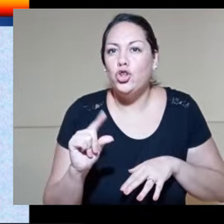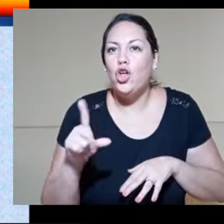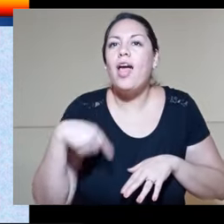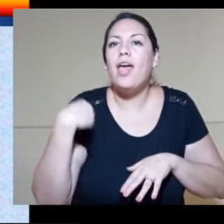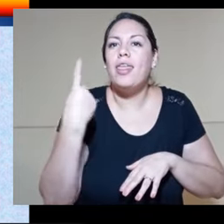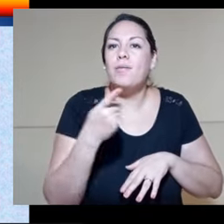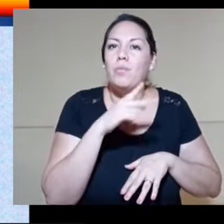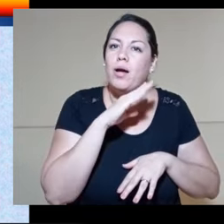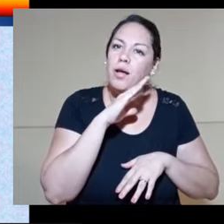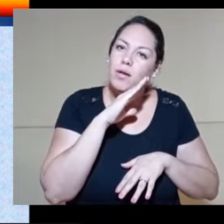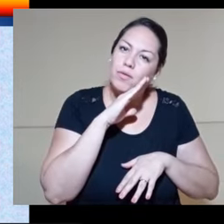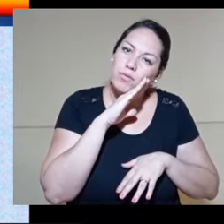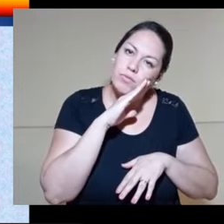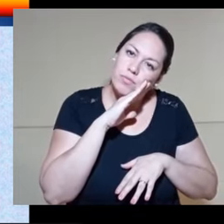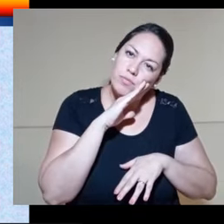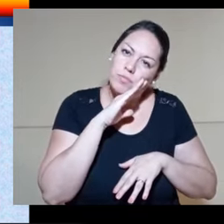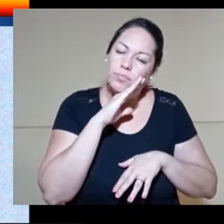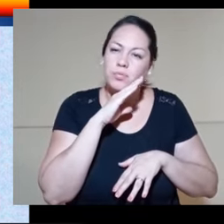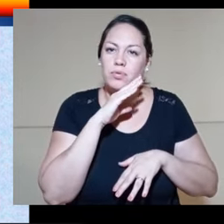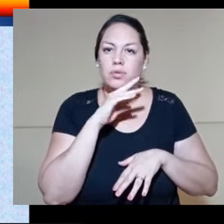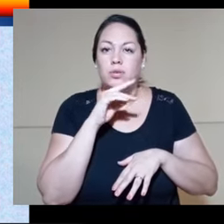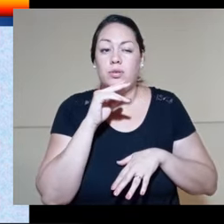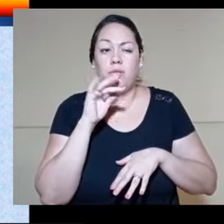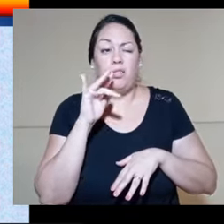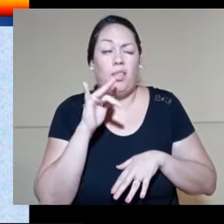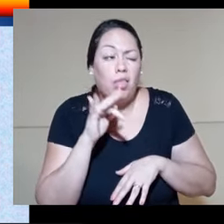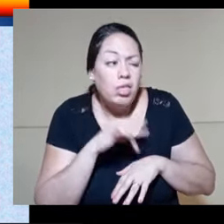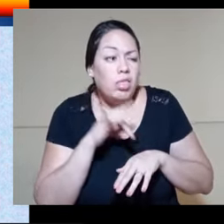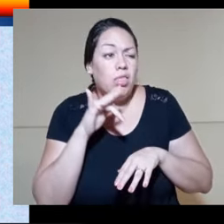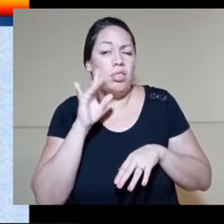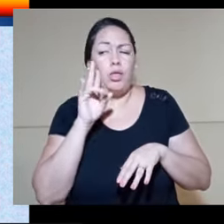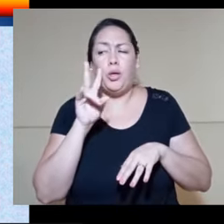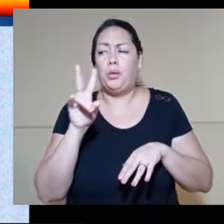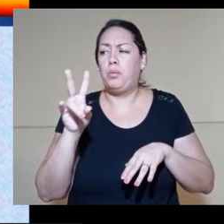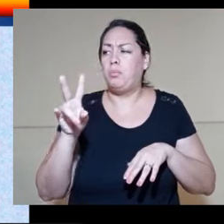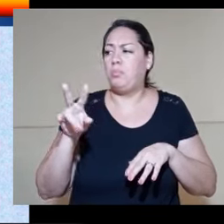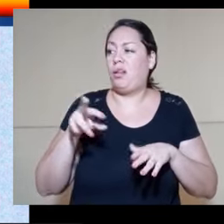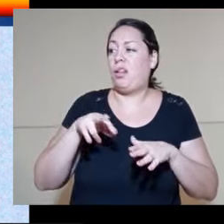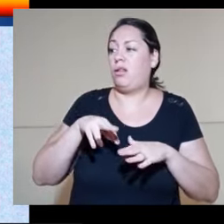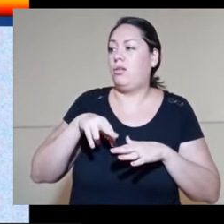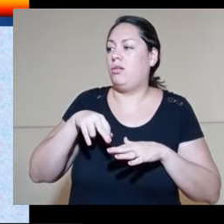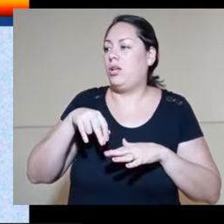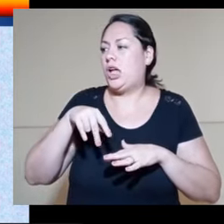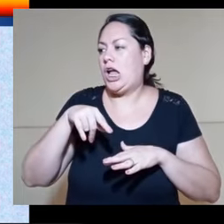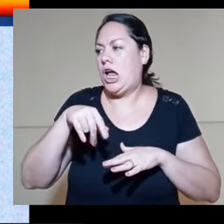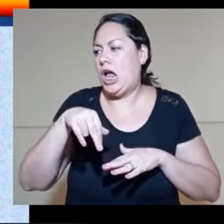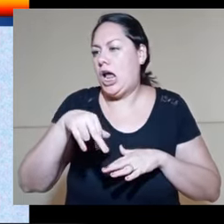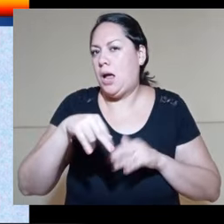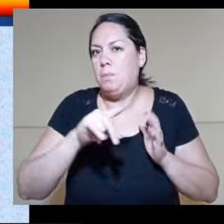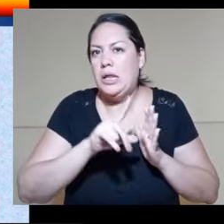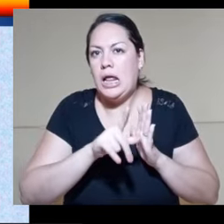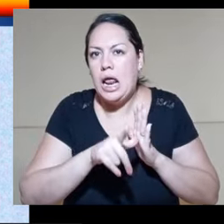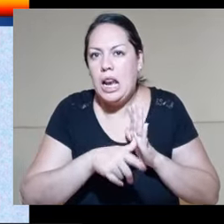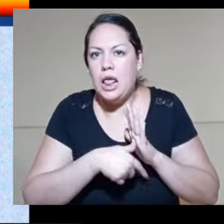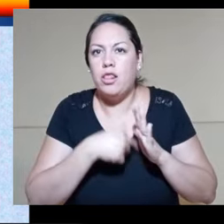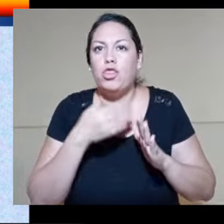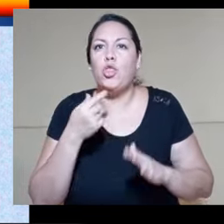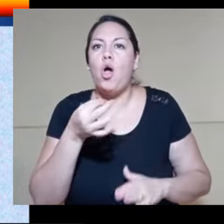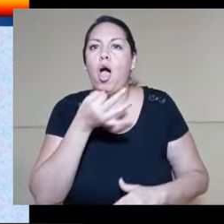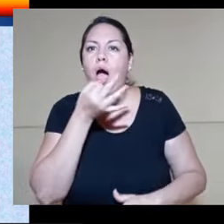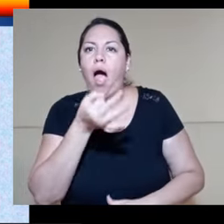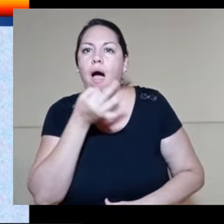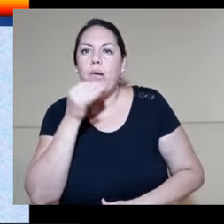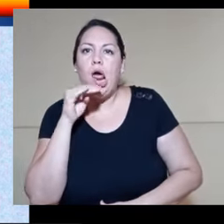excitación le dura unos minutos, porque después empieza a tener problemas de reflejo, a tener problemas en la marcha,